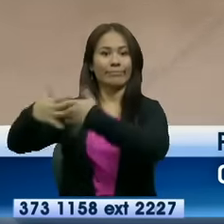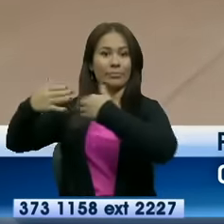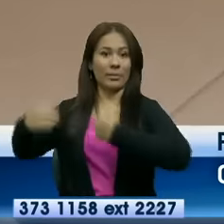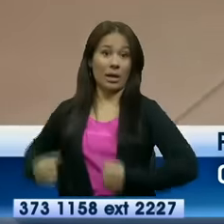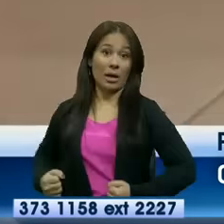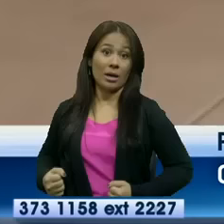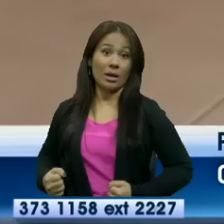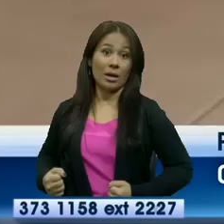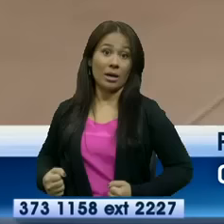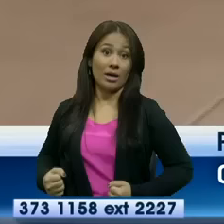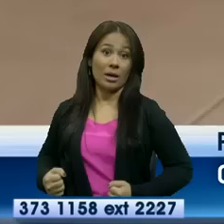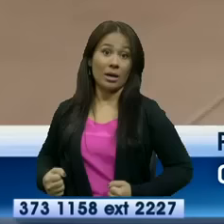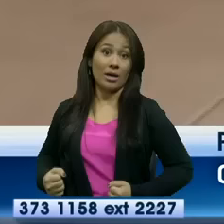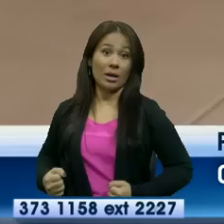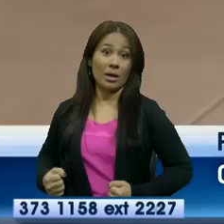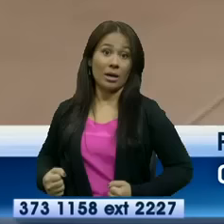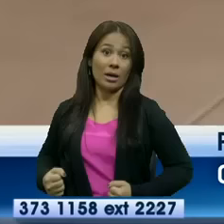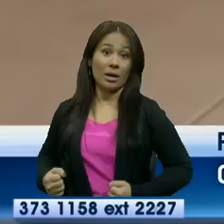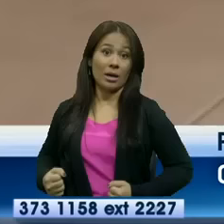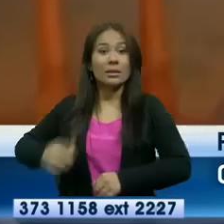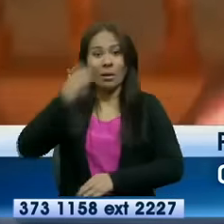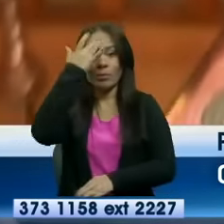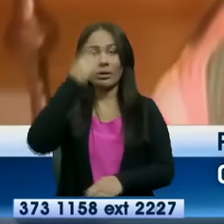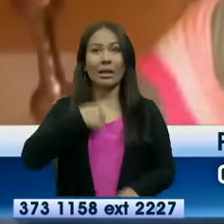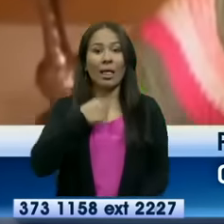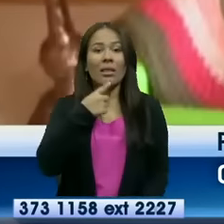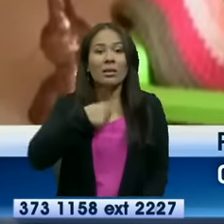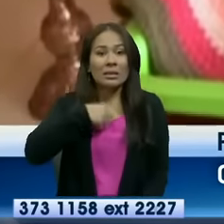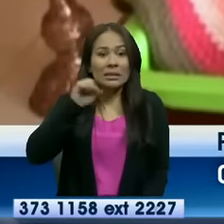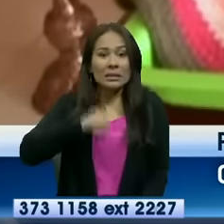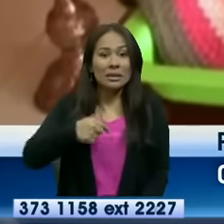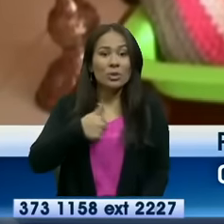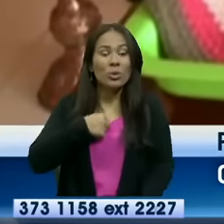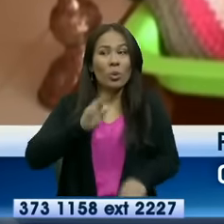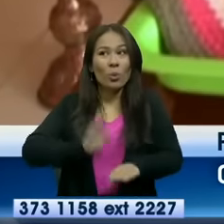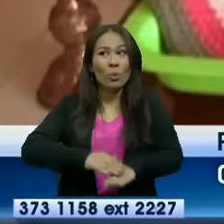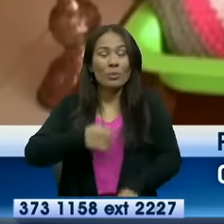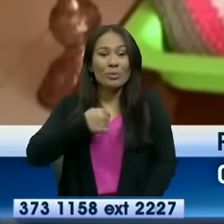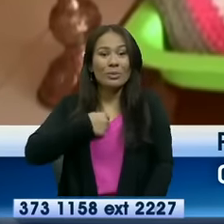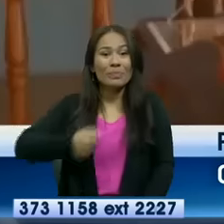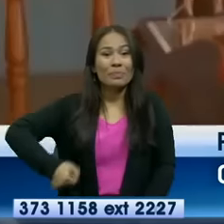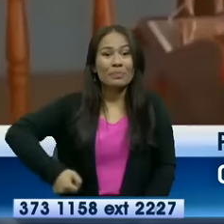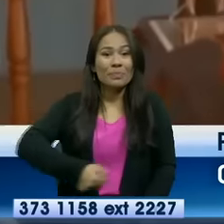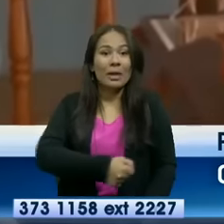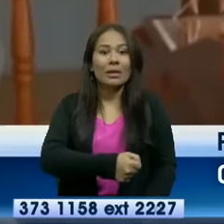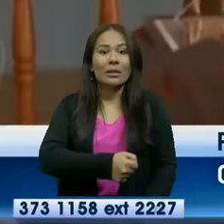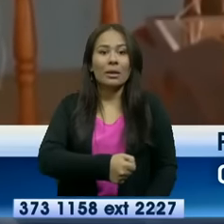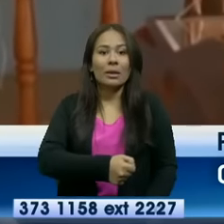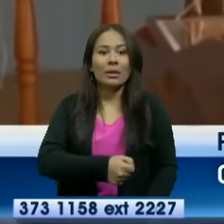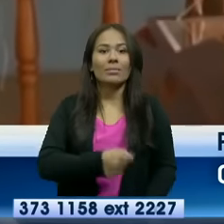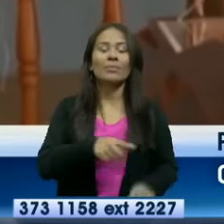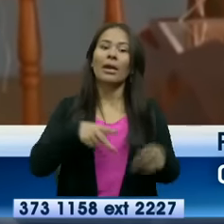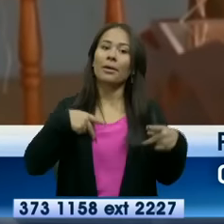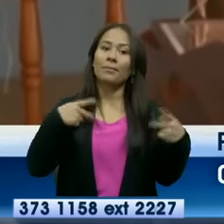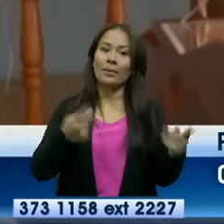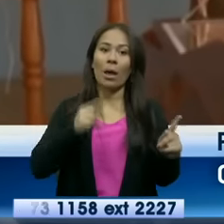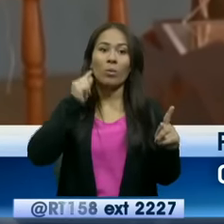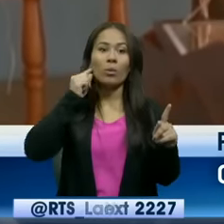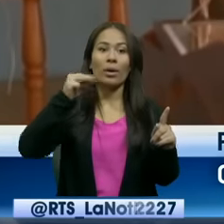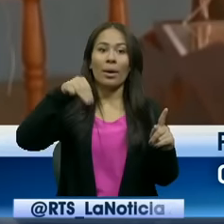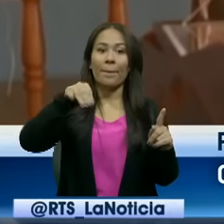presunto delito de femicidio. Habría confesado ser el responsable de la herida con arma blanca que acabó con la vida de Marcia